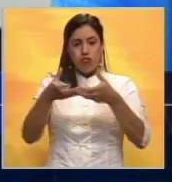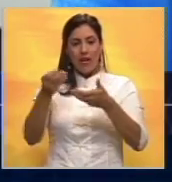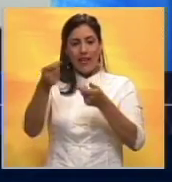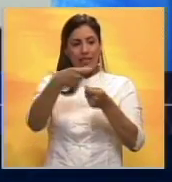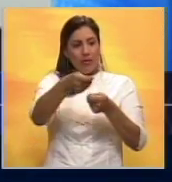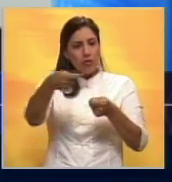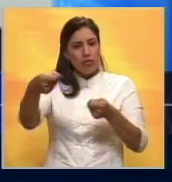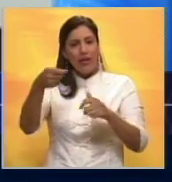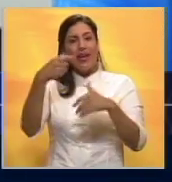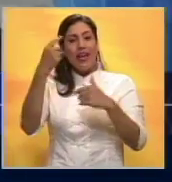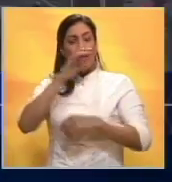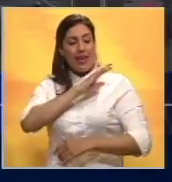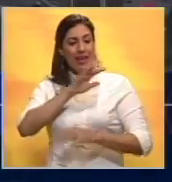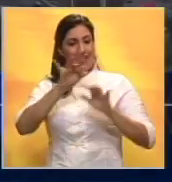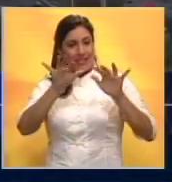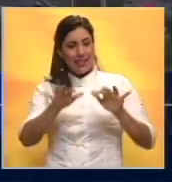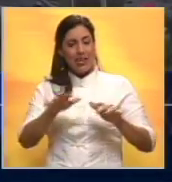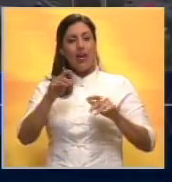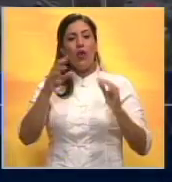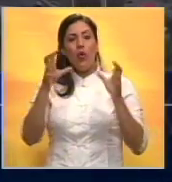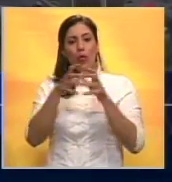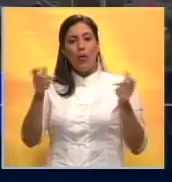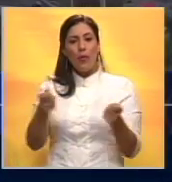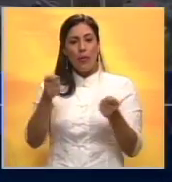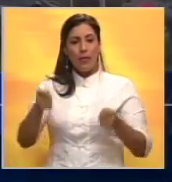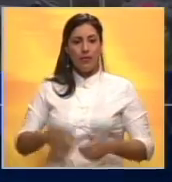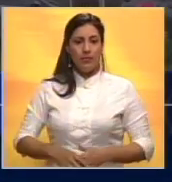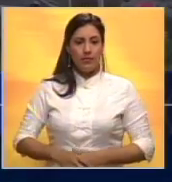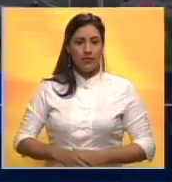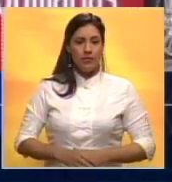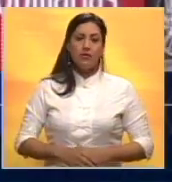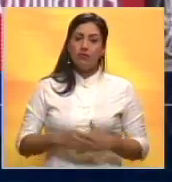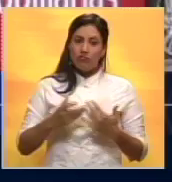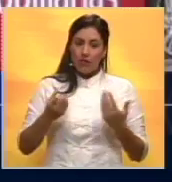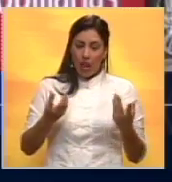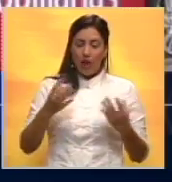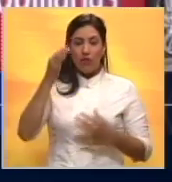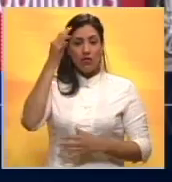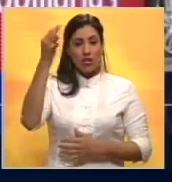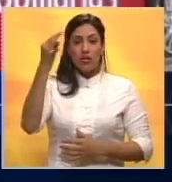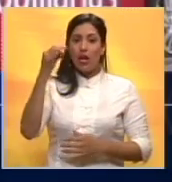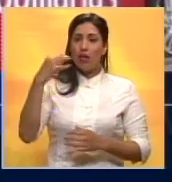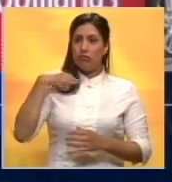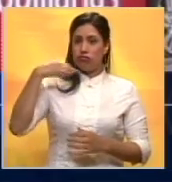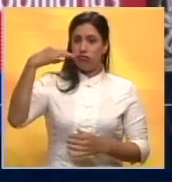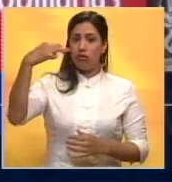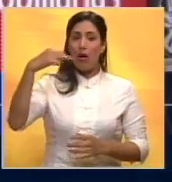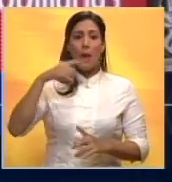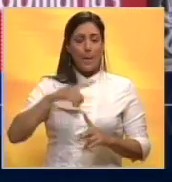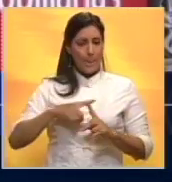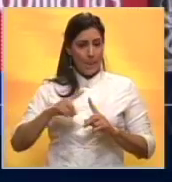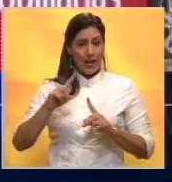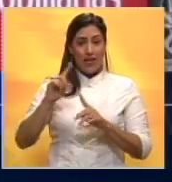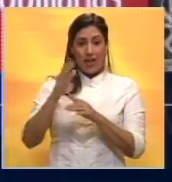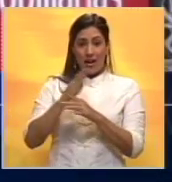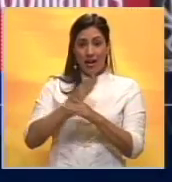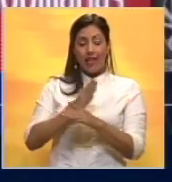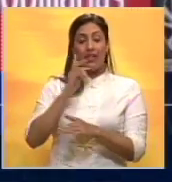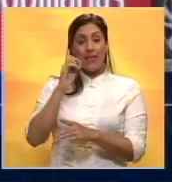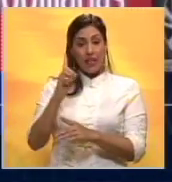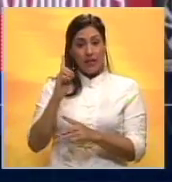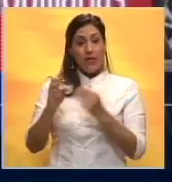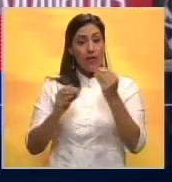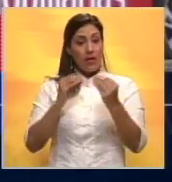los recursos al gerente de la contienda Roberto Pietro obviamente cuando la fiscalía me requiera Pero si antes se puede